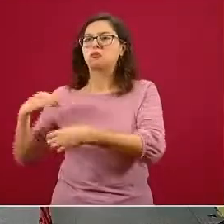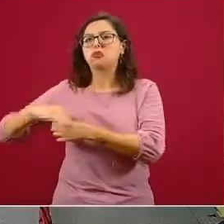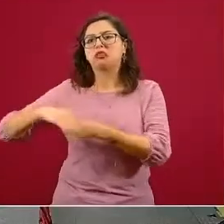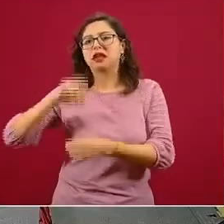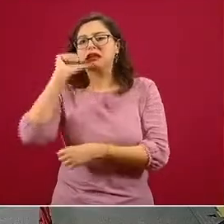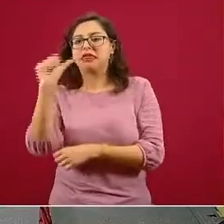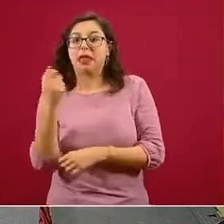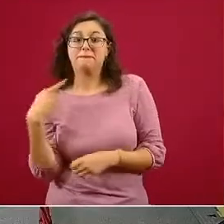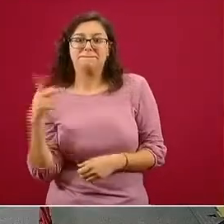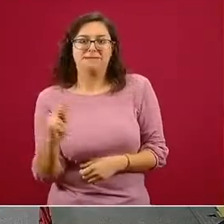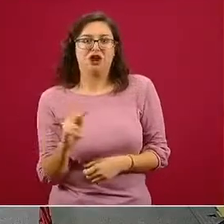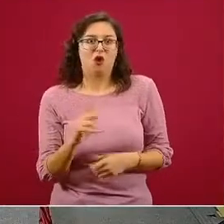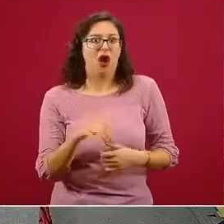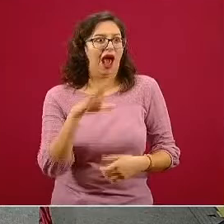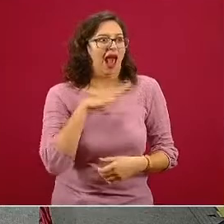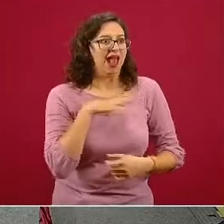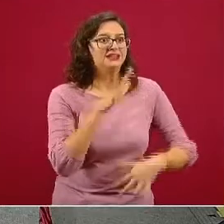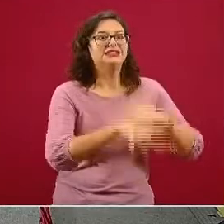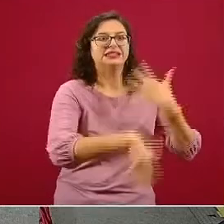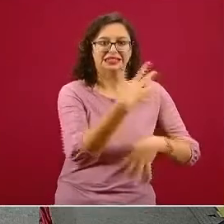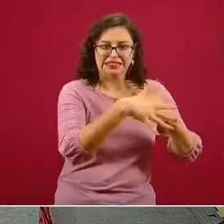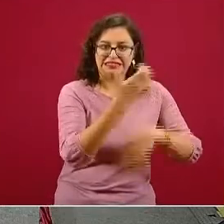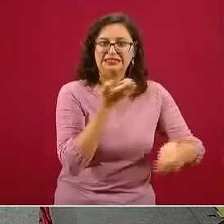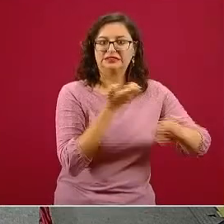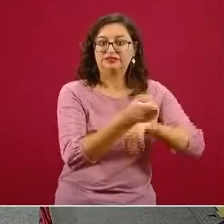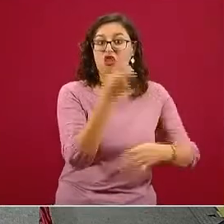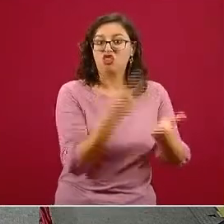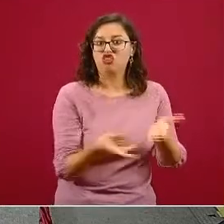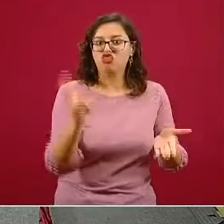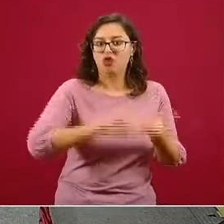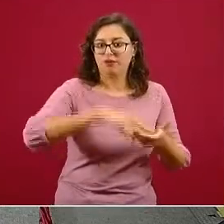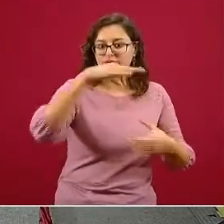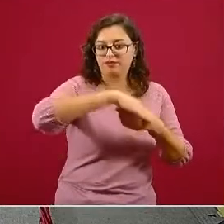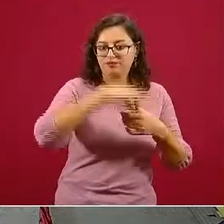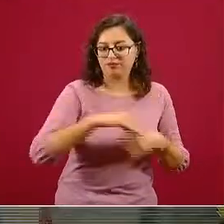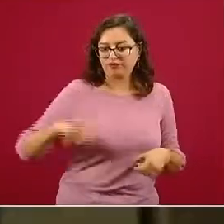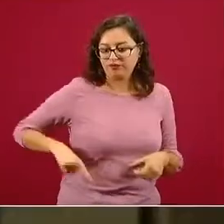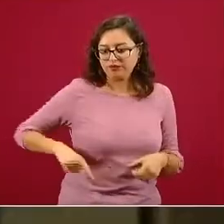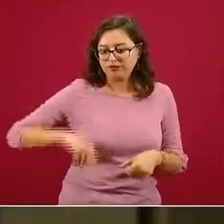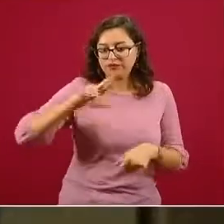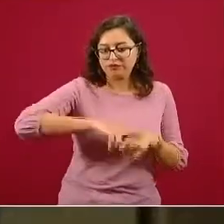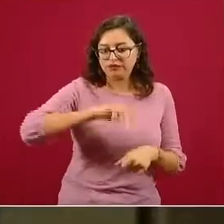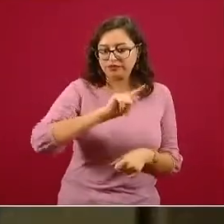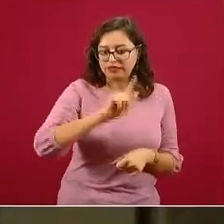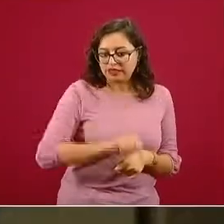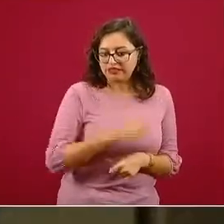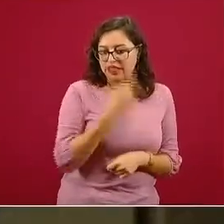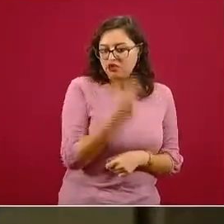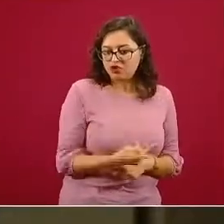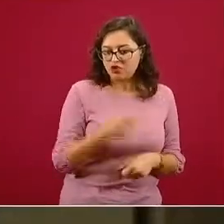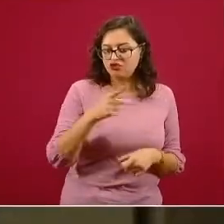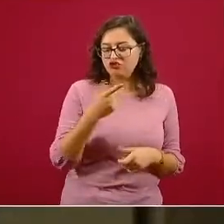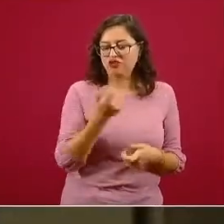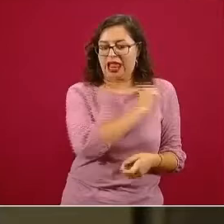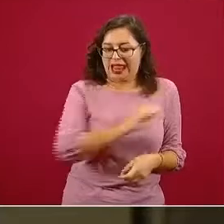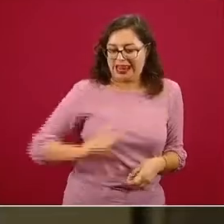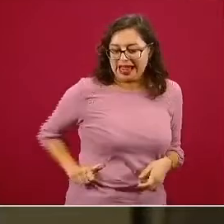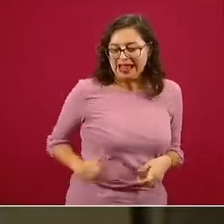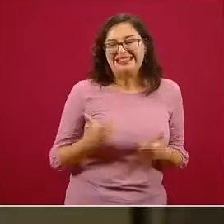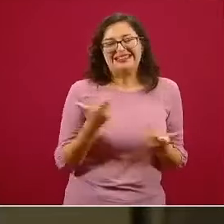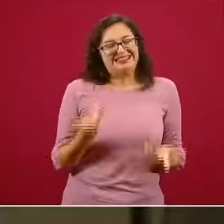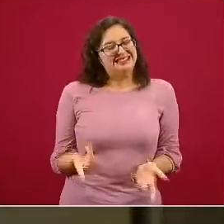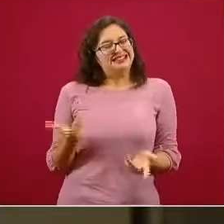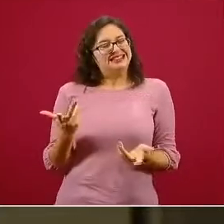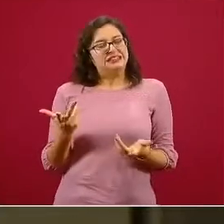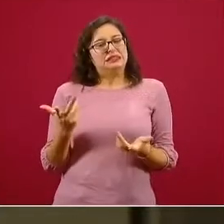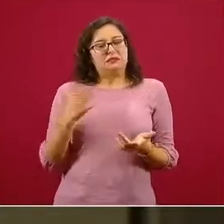mío, que son 15 además, se va a elegir además de gobernadores, y en Sonora pues son 72 alcaldes, ¿no? Entonces realmente pues me parece que es un reto importante